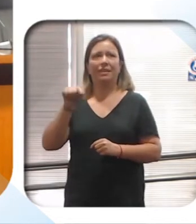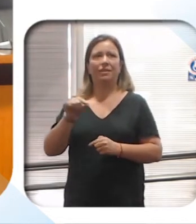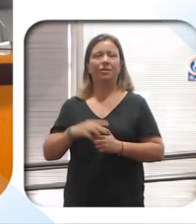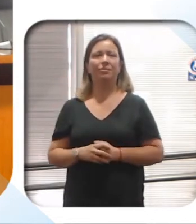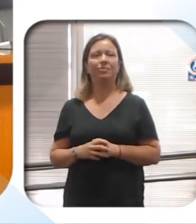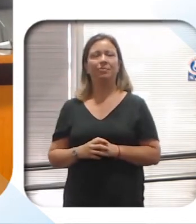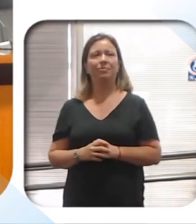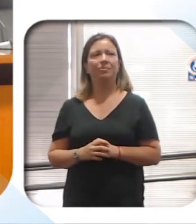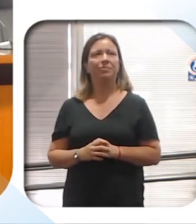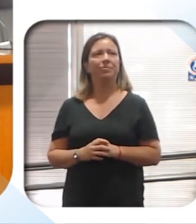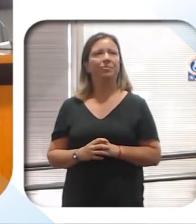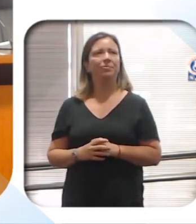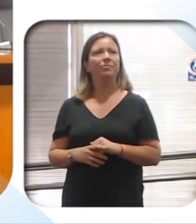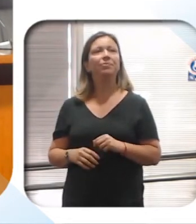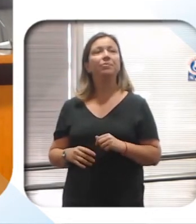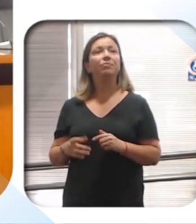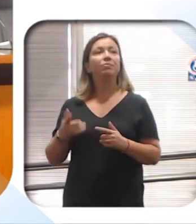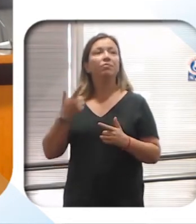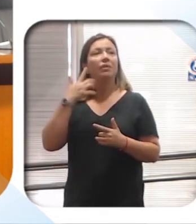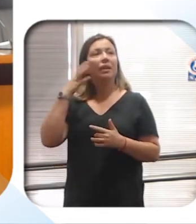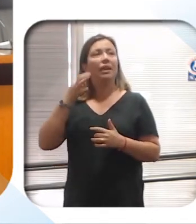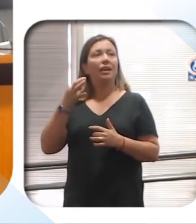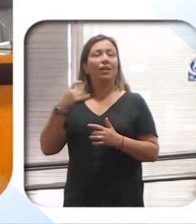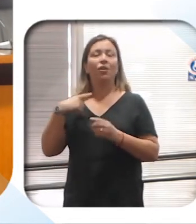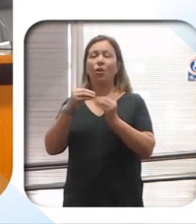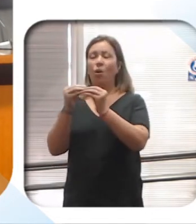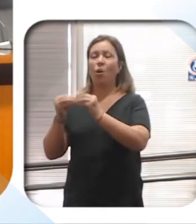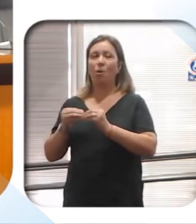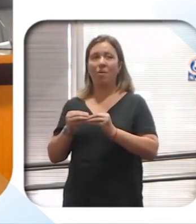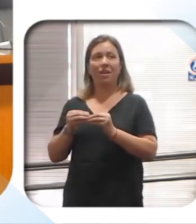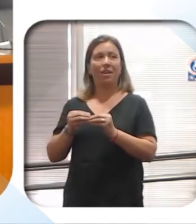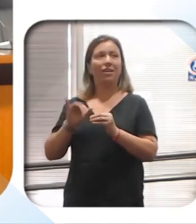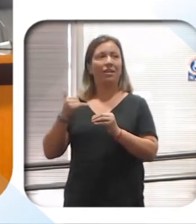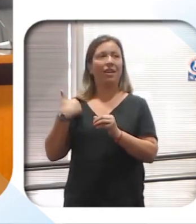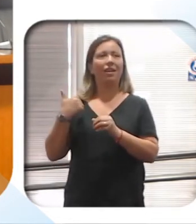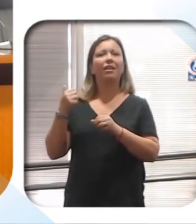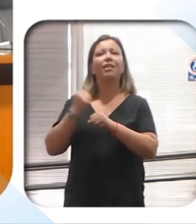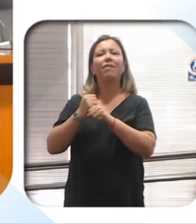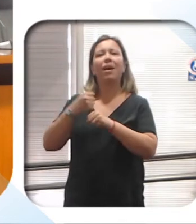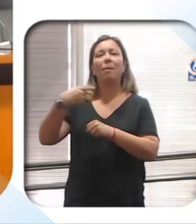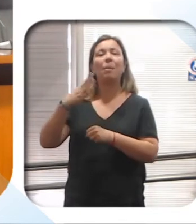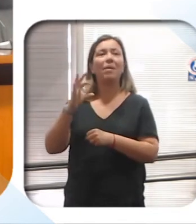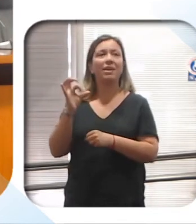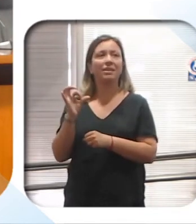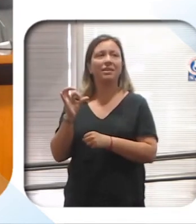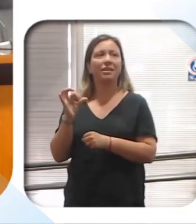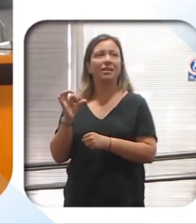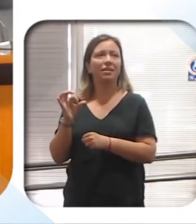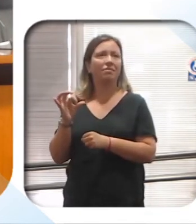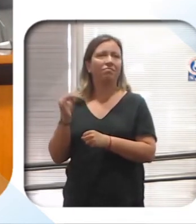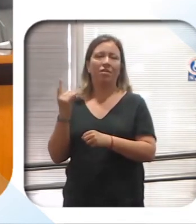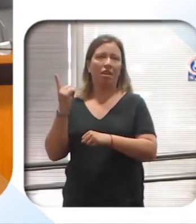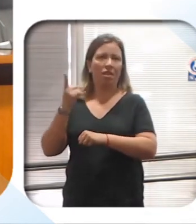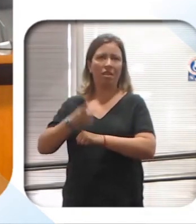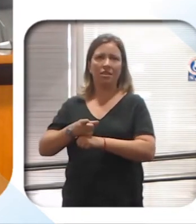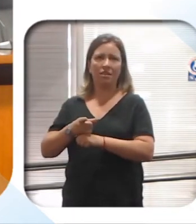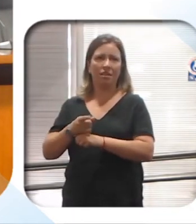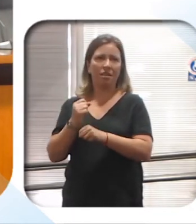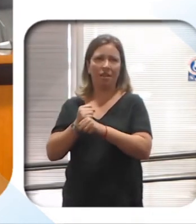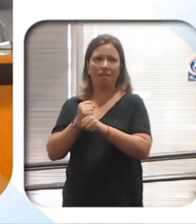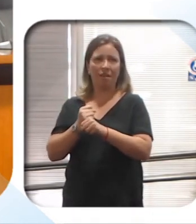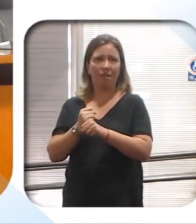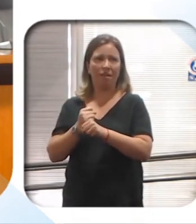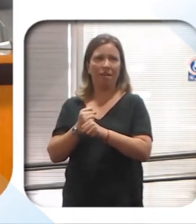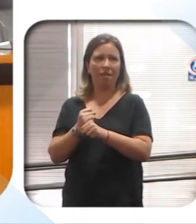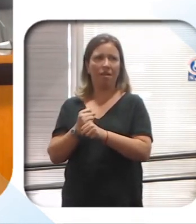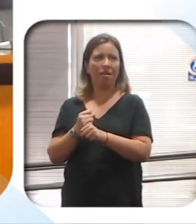Creo que cuando los compañeros de la Comisión de Bioética de BPS decidieron tratar este tema,